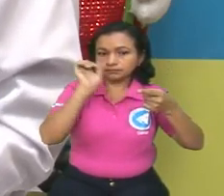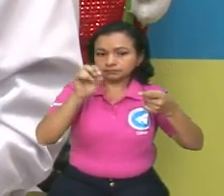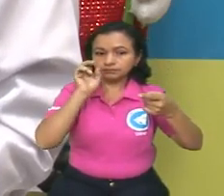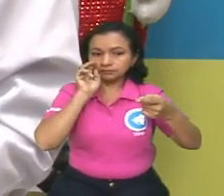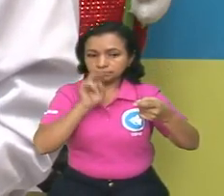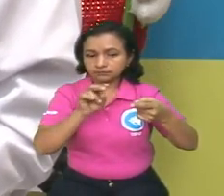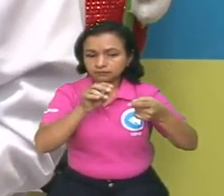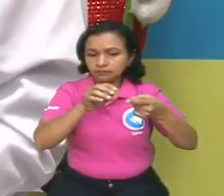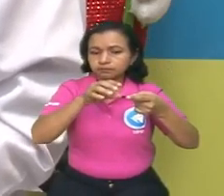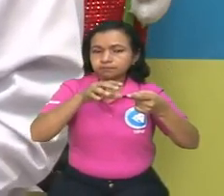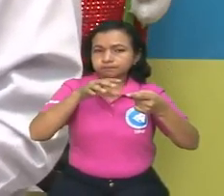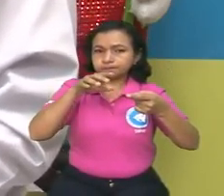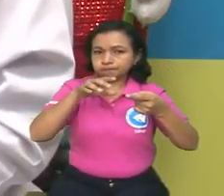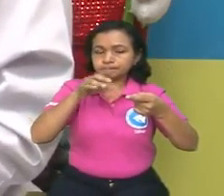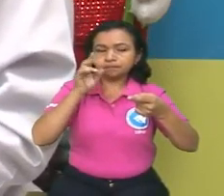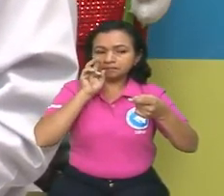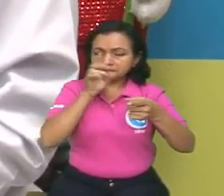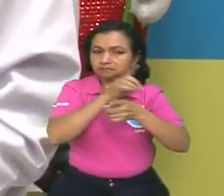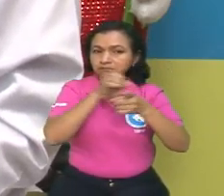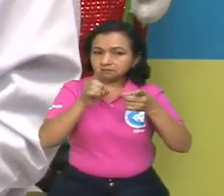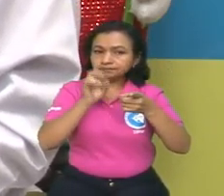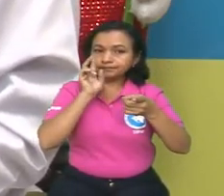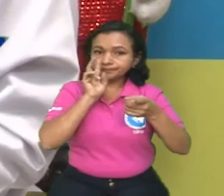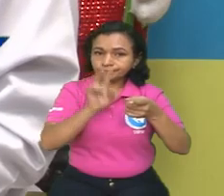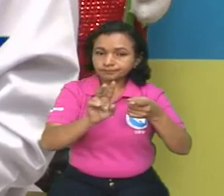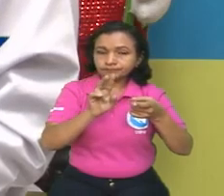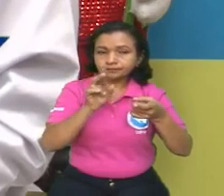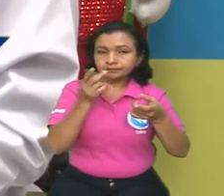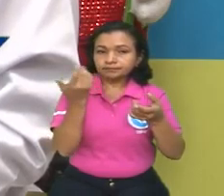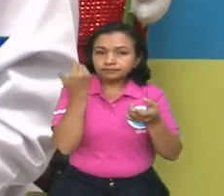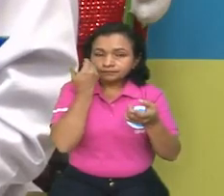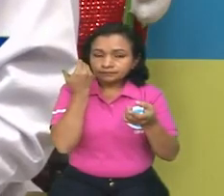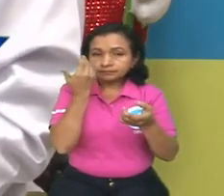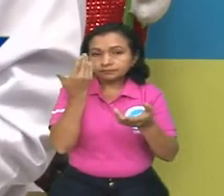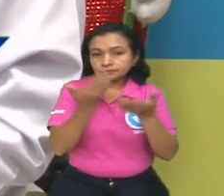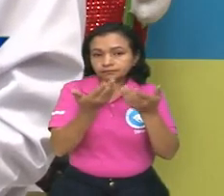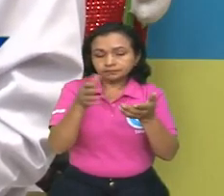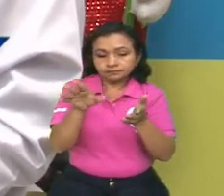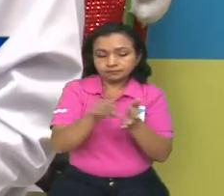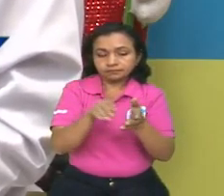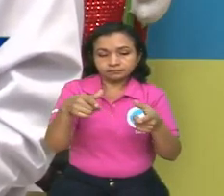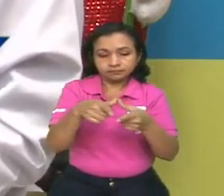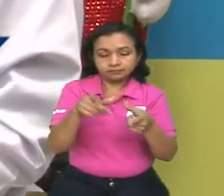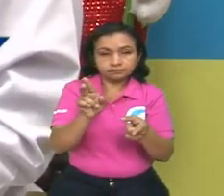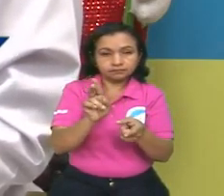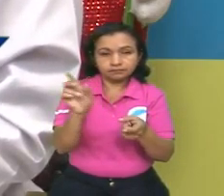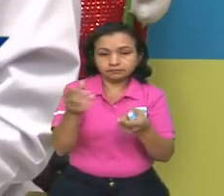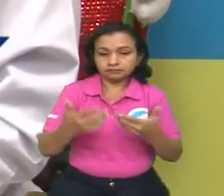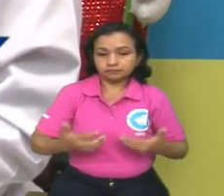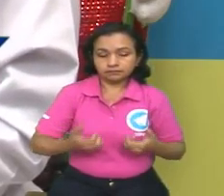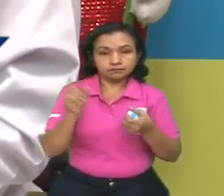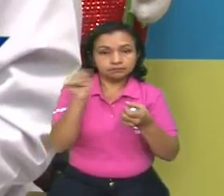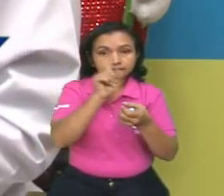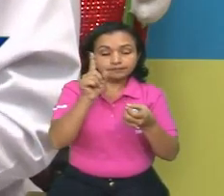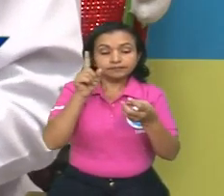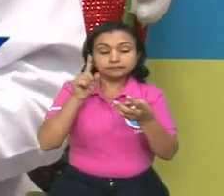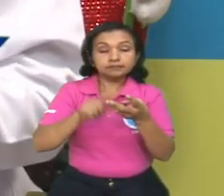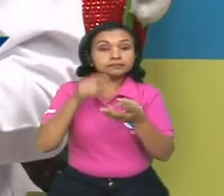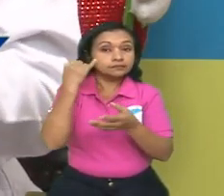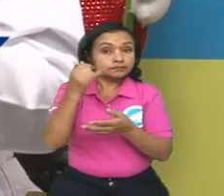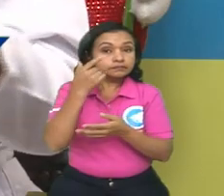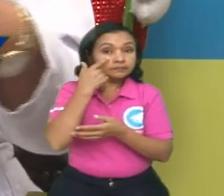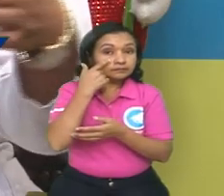con inflamaciones que debemos de valorarla, a veces son infecciones que se presentan, pero esas no son lesiones precancerosas. Sí, ojo, cuando